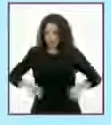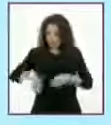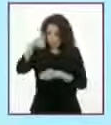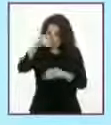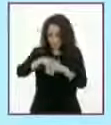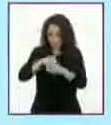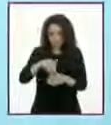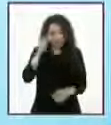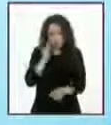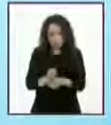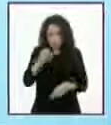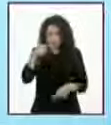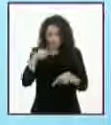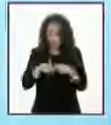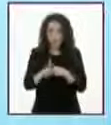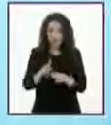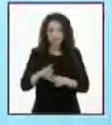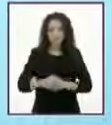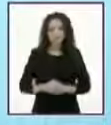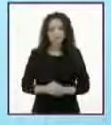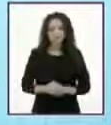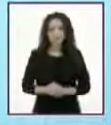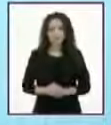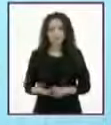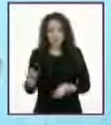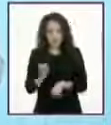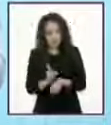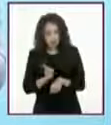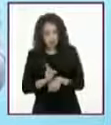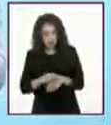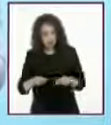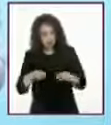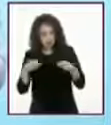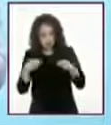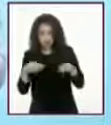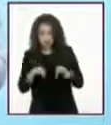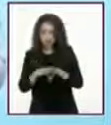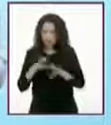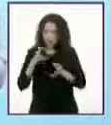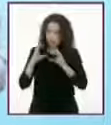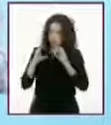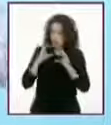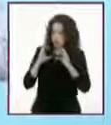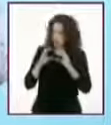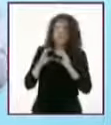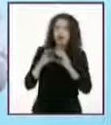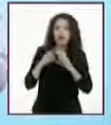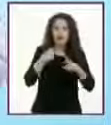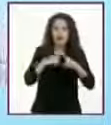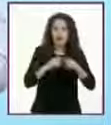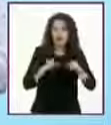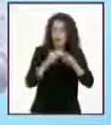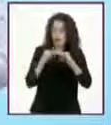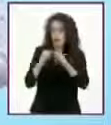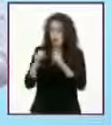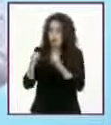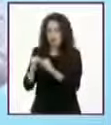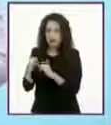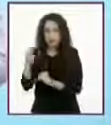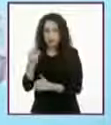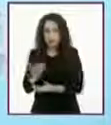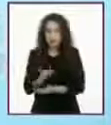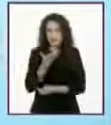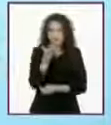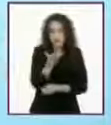¡Comenzamos! En la vida diaria nos comunicamos con diferentes instituciones para solicitar ciertos